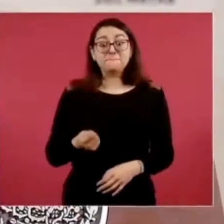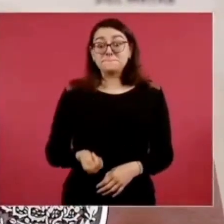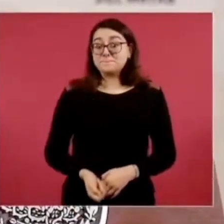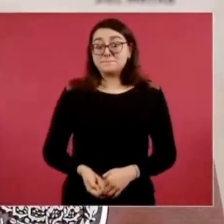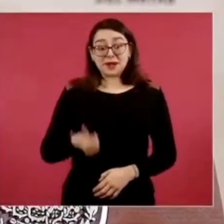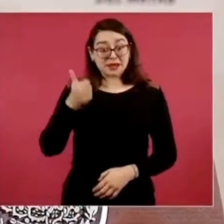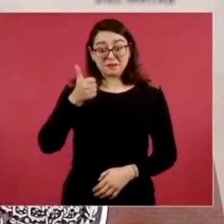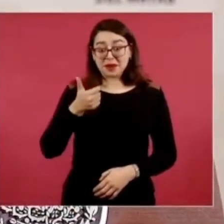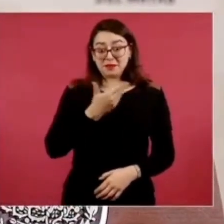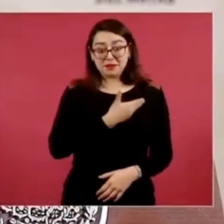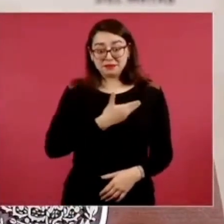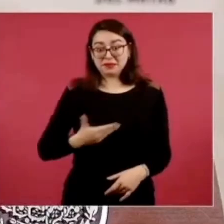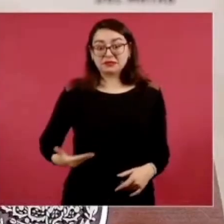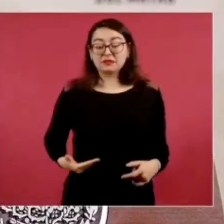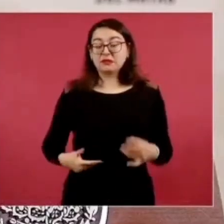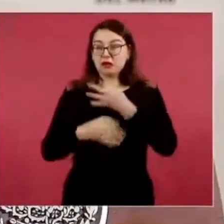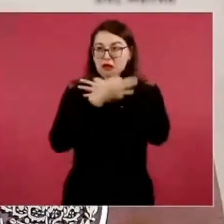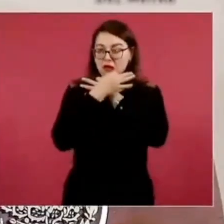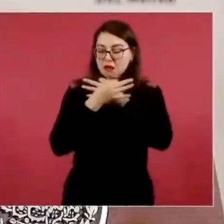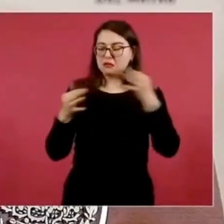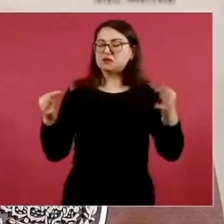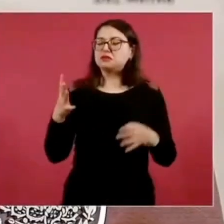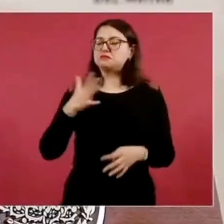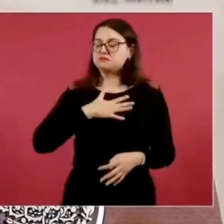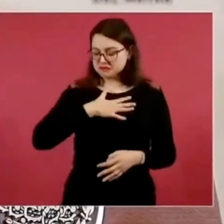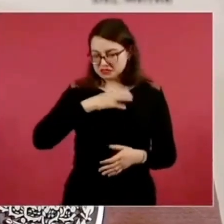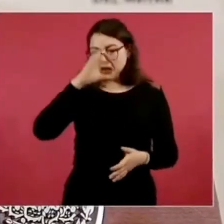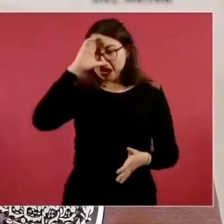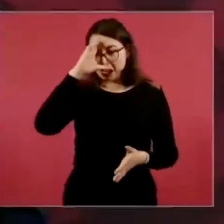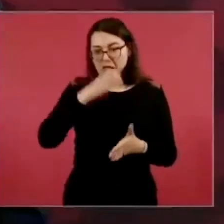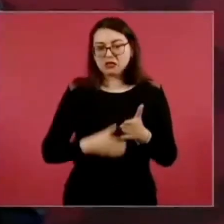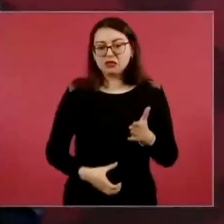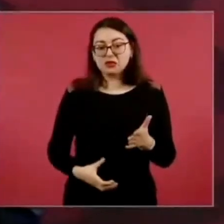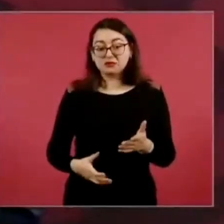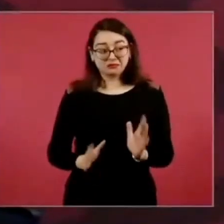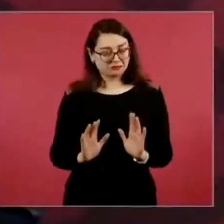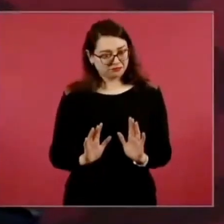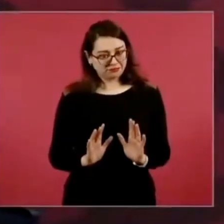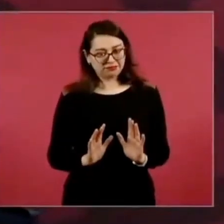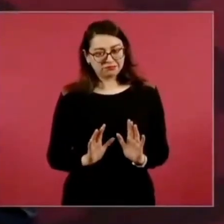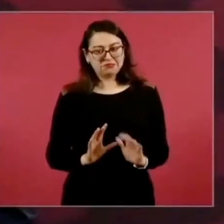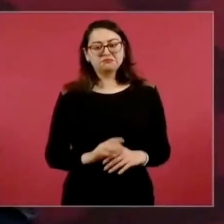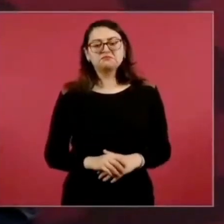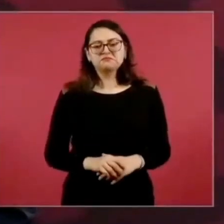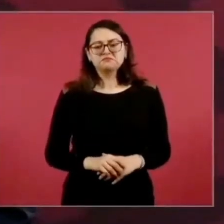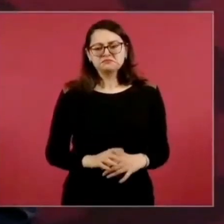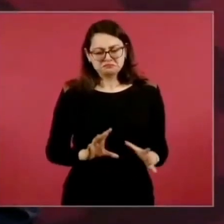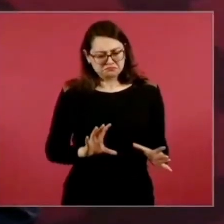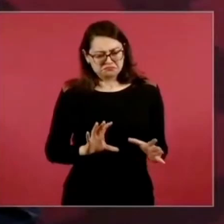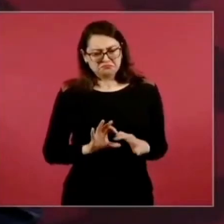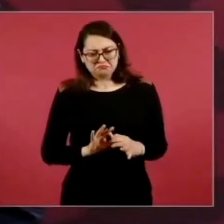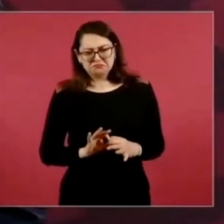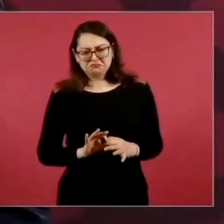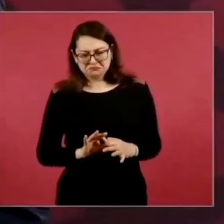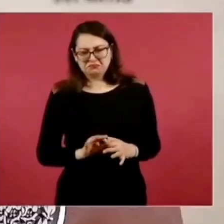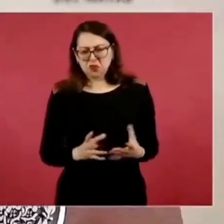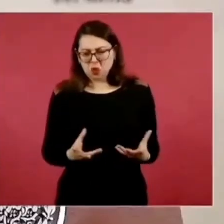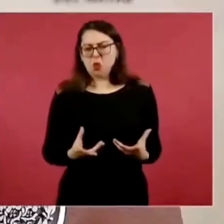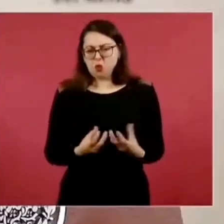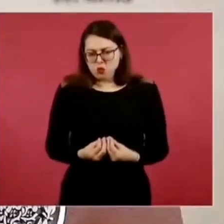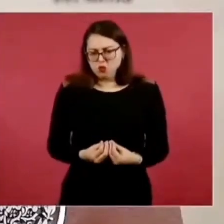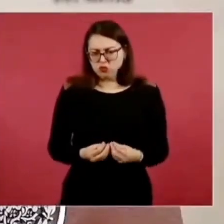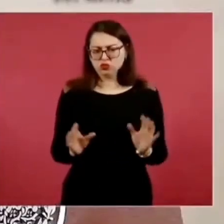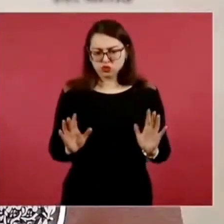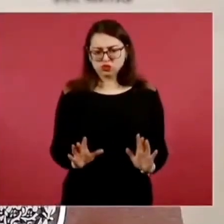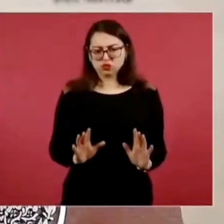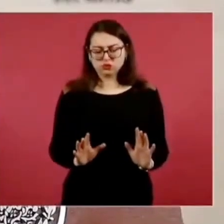tiempos como católico. Bueno, pero había estado con el general Cárdenas, cuando el general Cárdenas